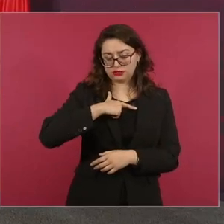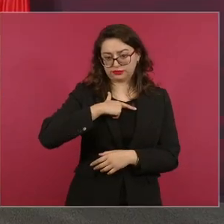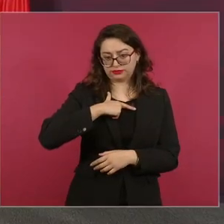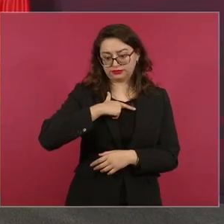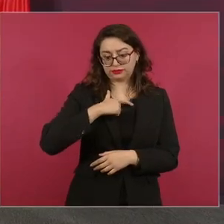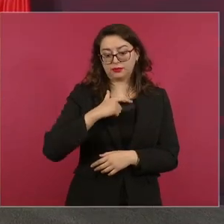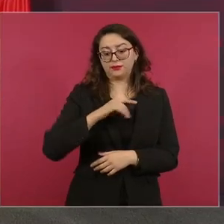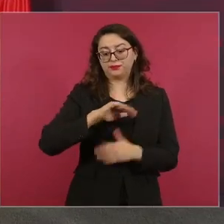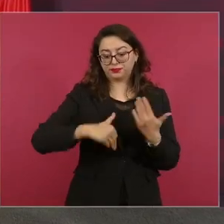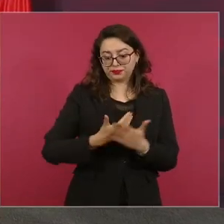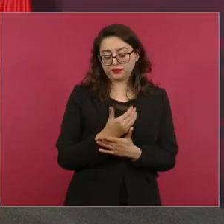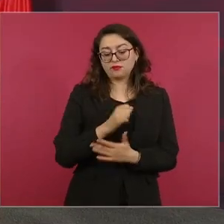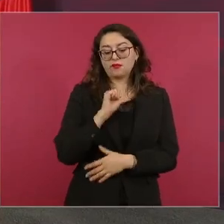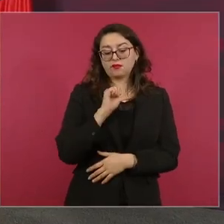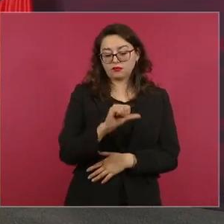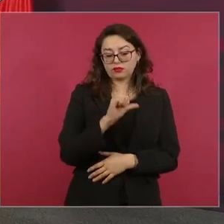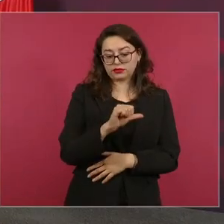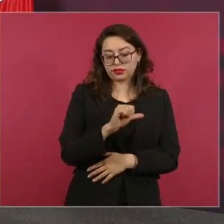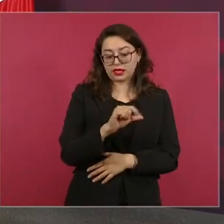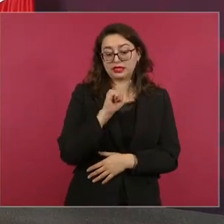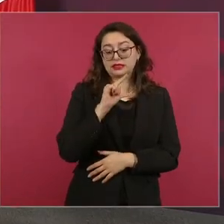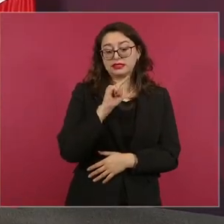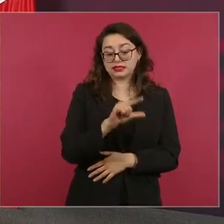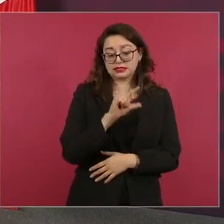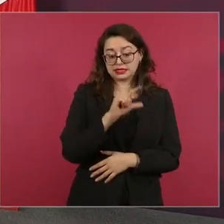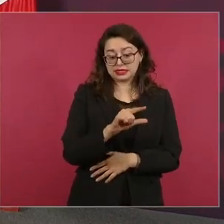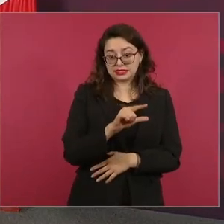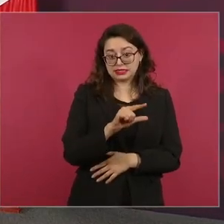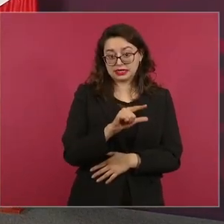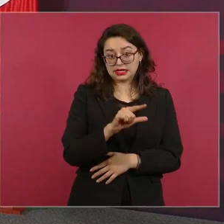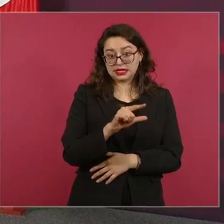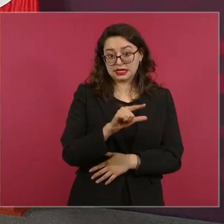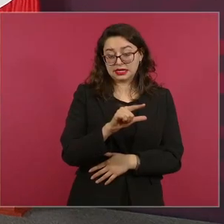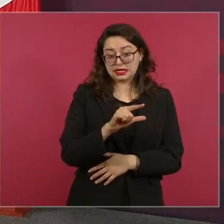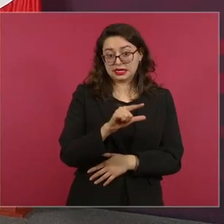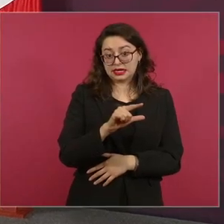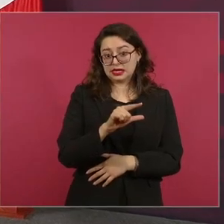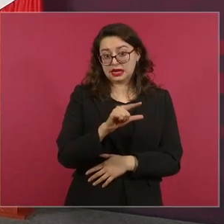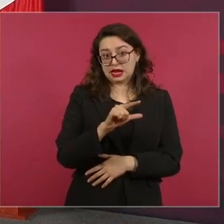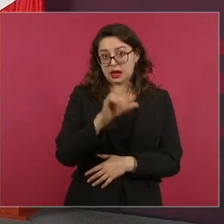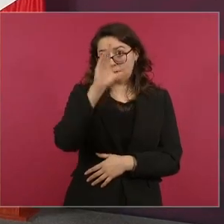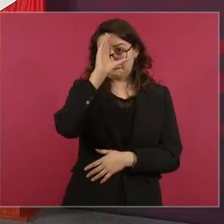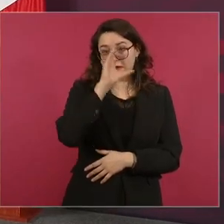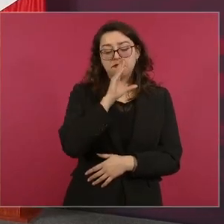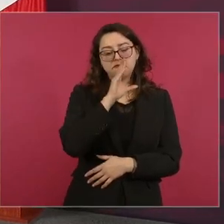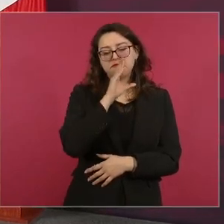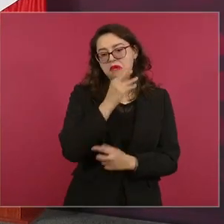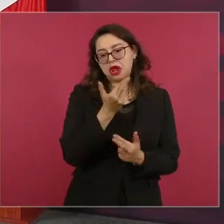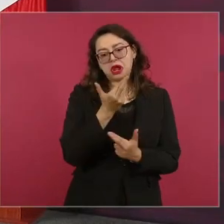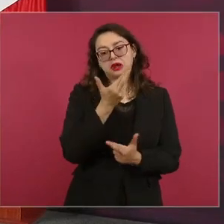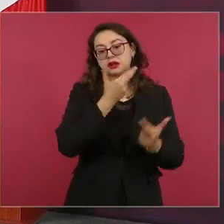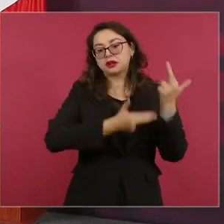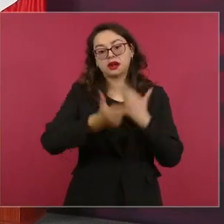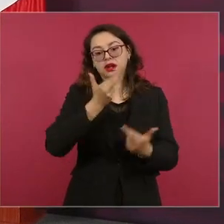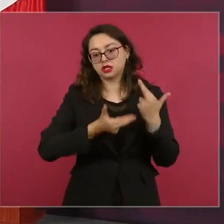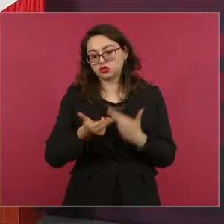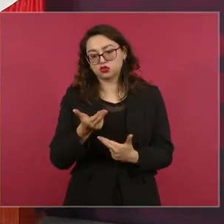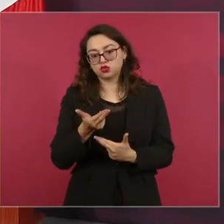estamos el 16 y me regreso al mediodía del 17.